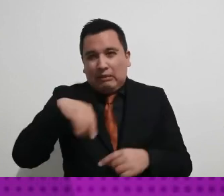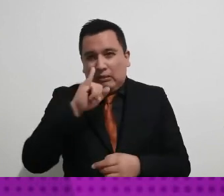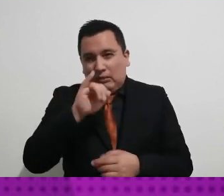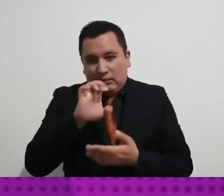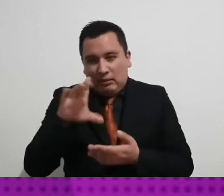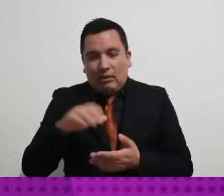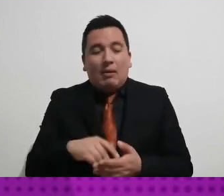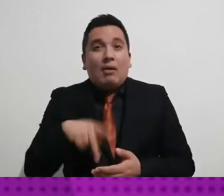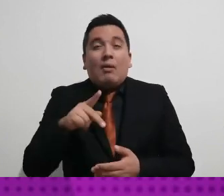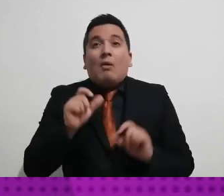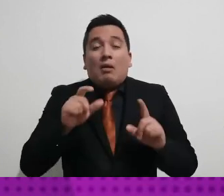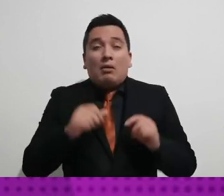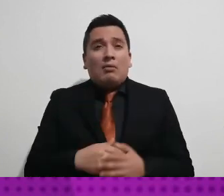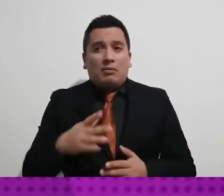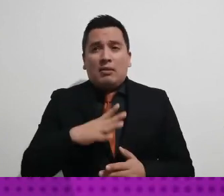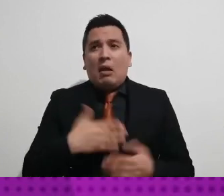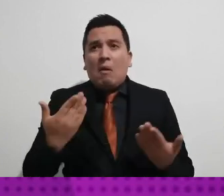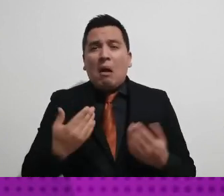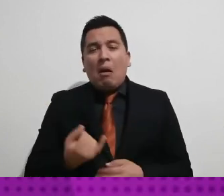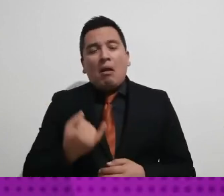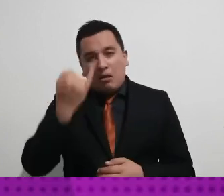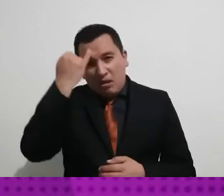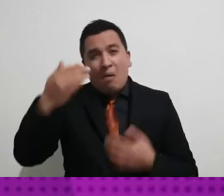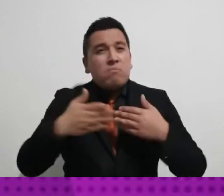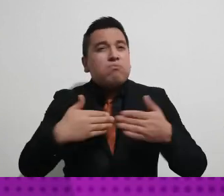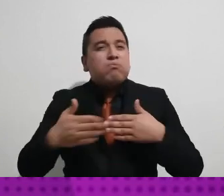de este país, también lo fue en